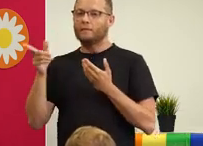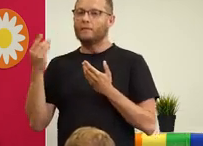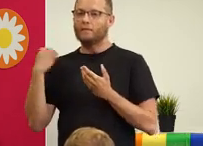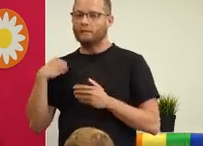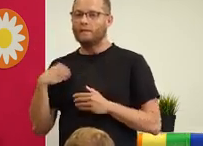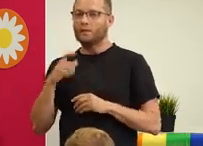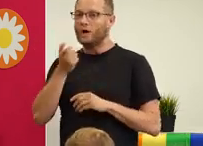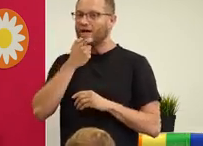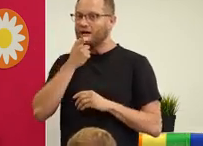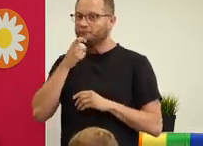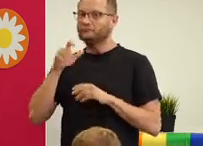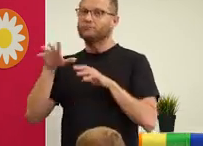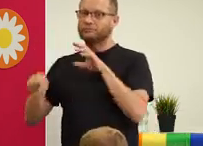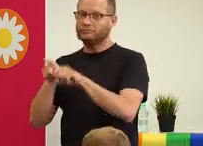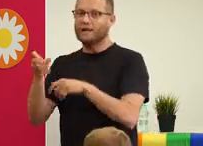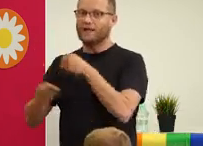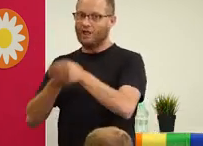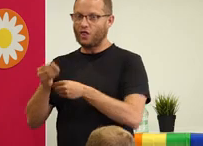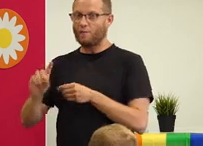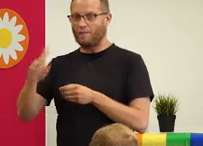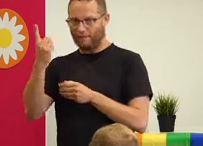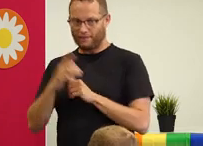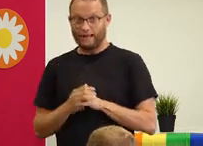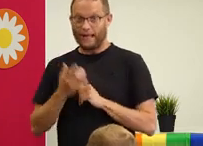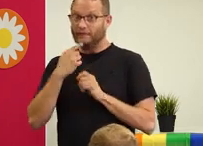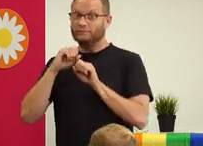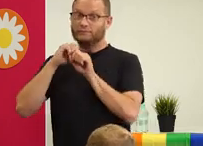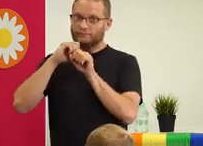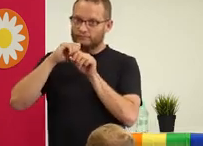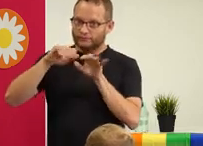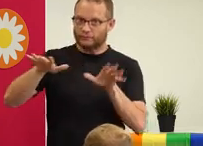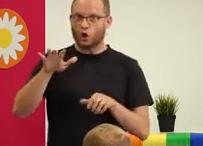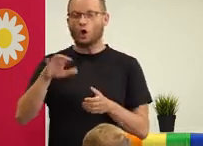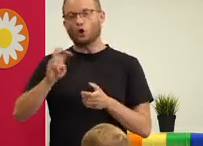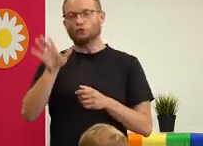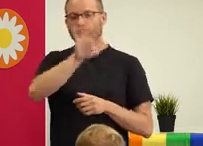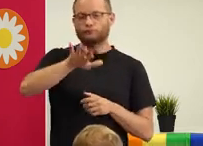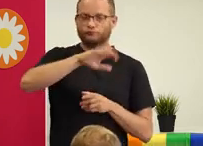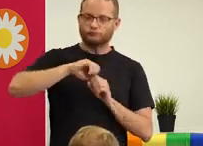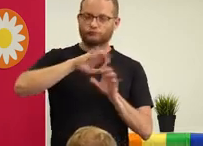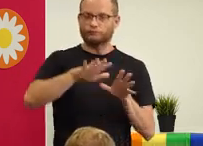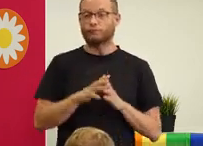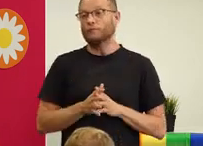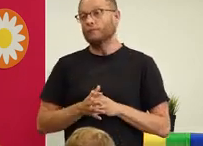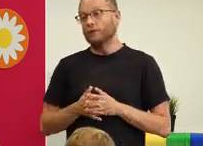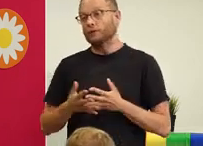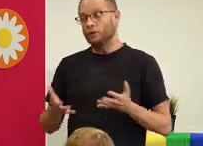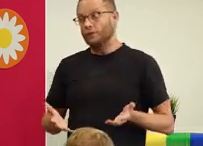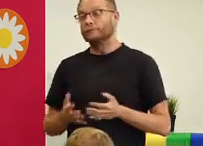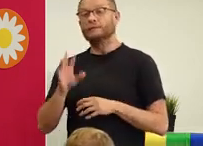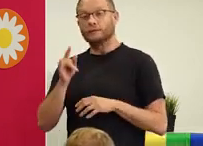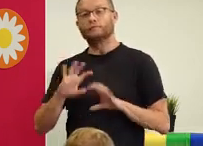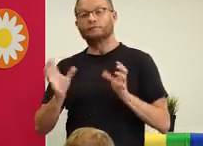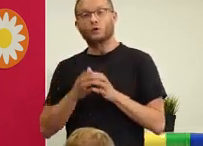con el colonialismo británico. Y desde allá se extendió a muchos sitios. Así que ser